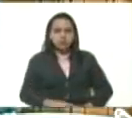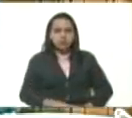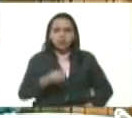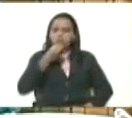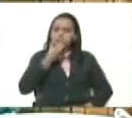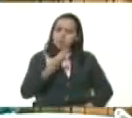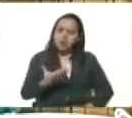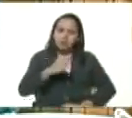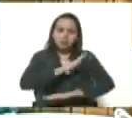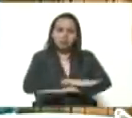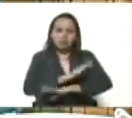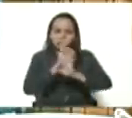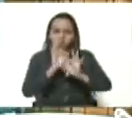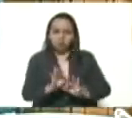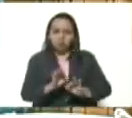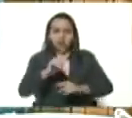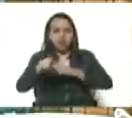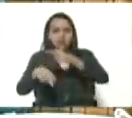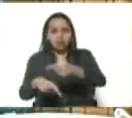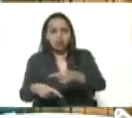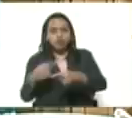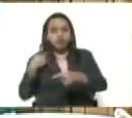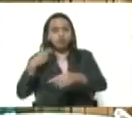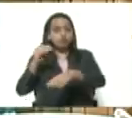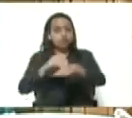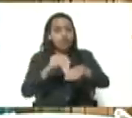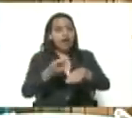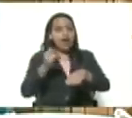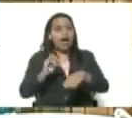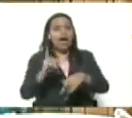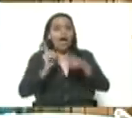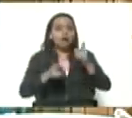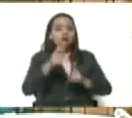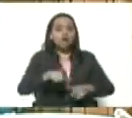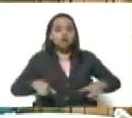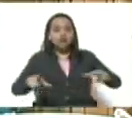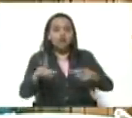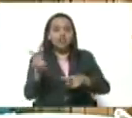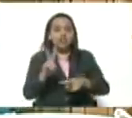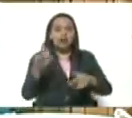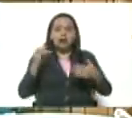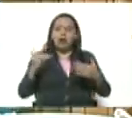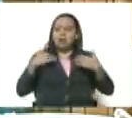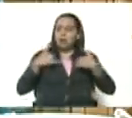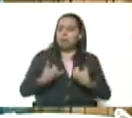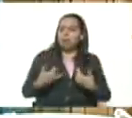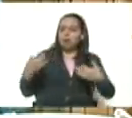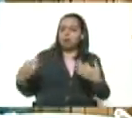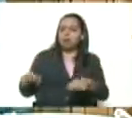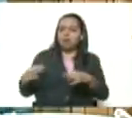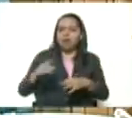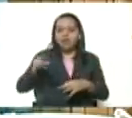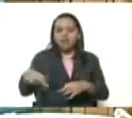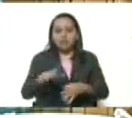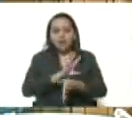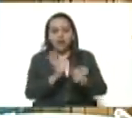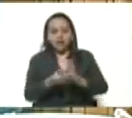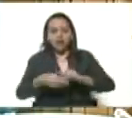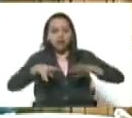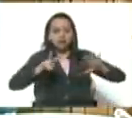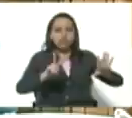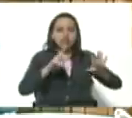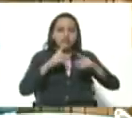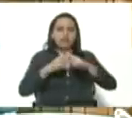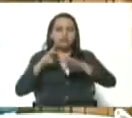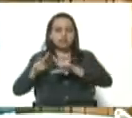bien, luego yo advertí, se están relajando en algunos lugares del país, y luego adoptamos el método 7